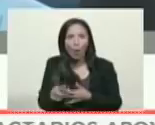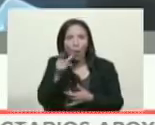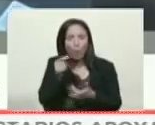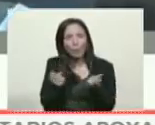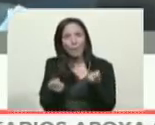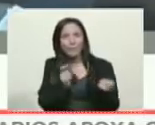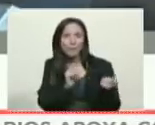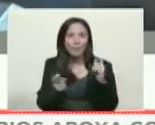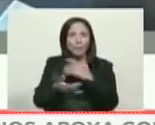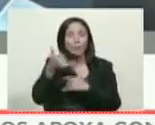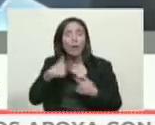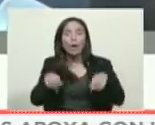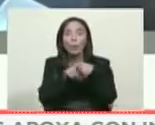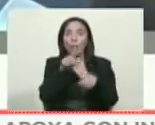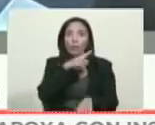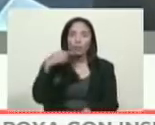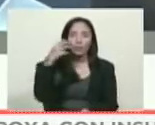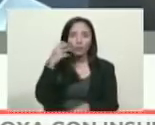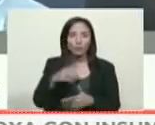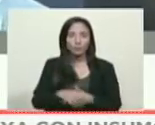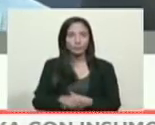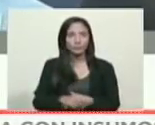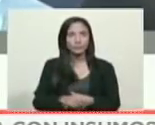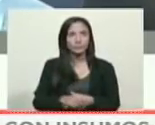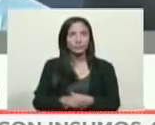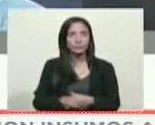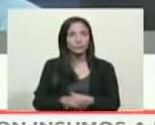con Iván Duque. Desmiéntame,